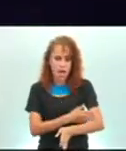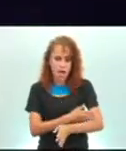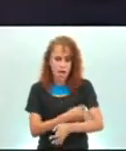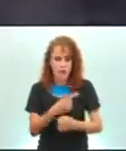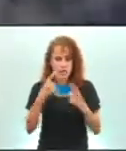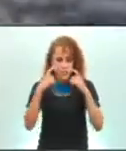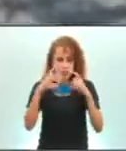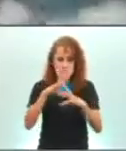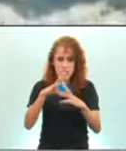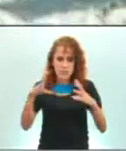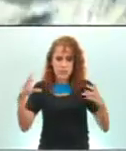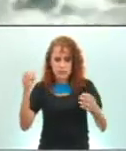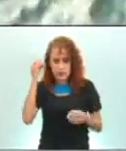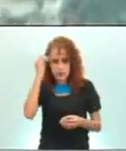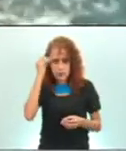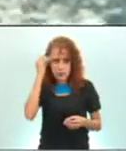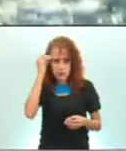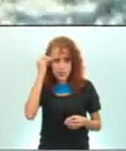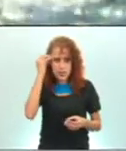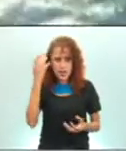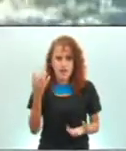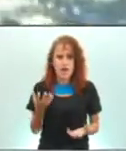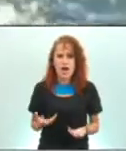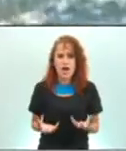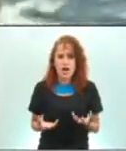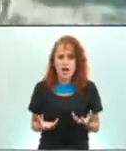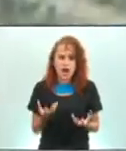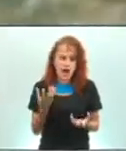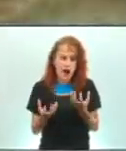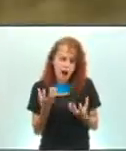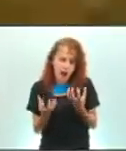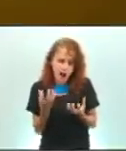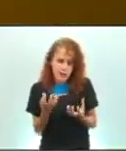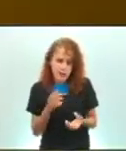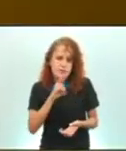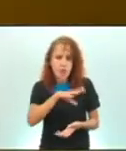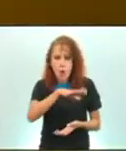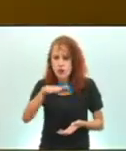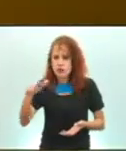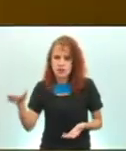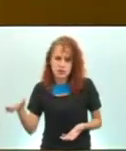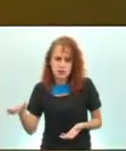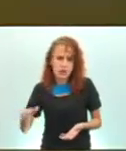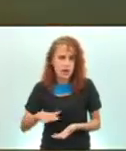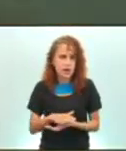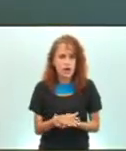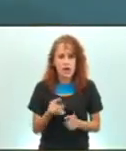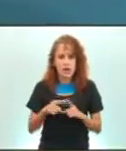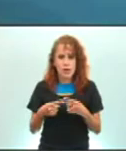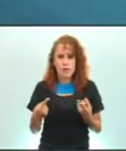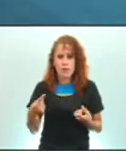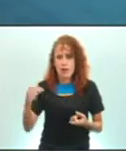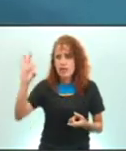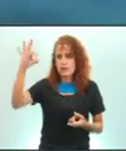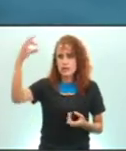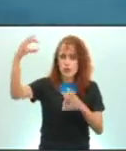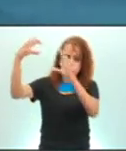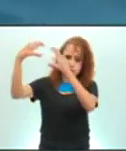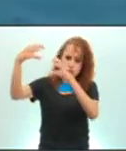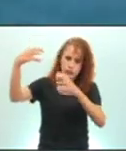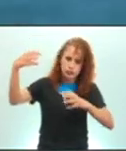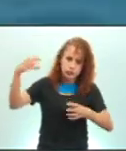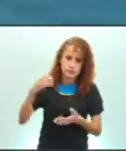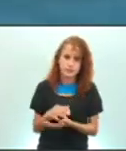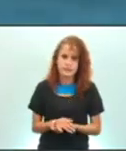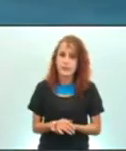Antes, los científicos pensaban que el calentamiento de los océanos se limitaba a las capas más superficiales que intercambian calor con la